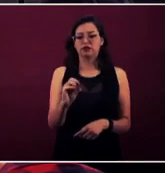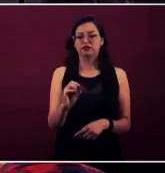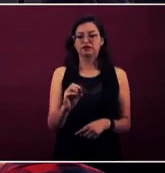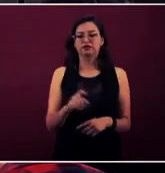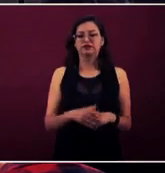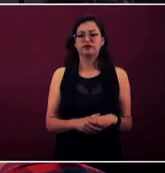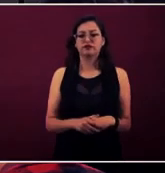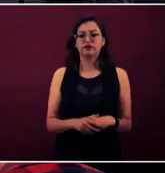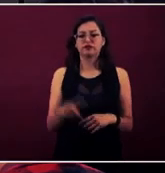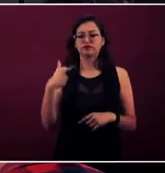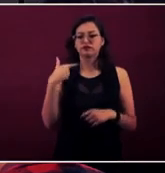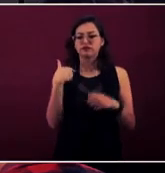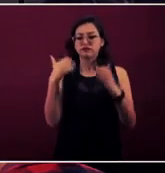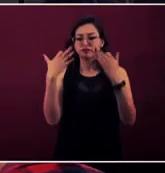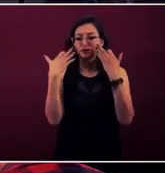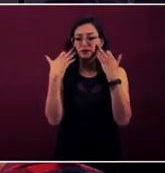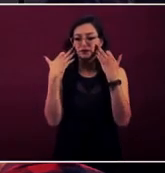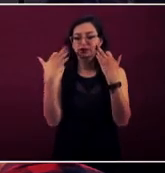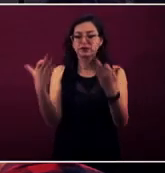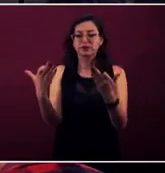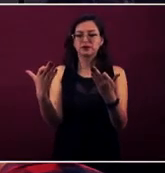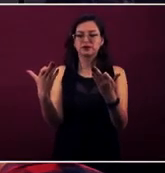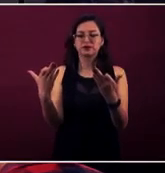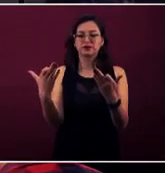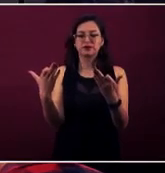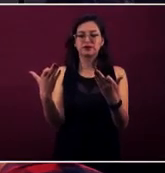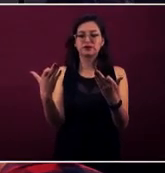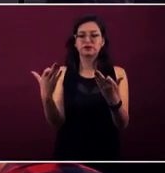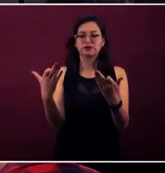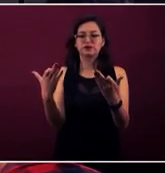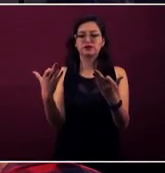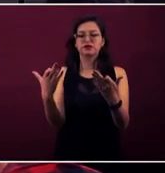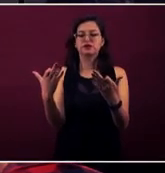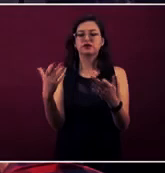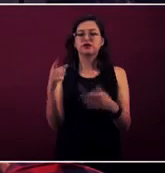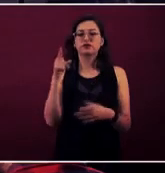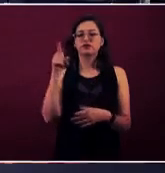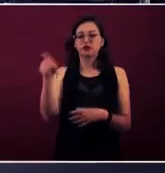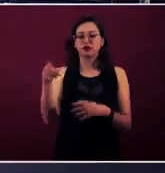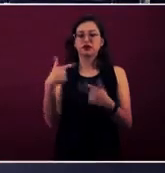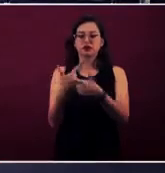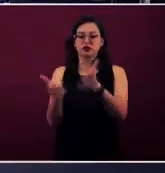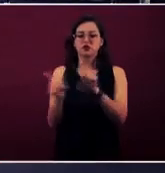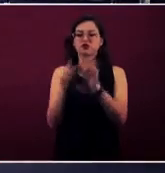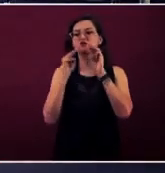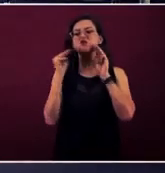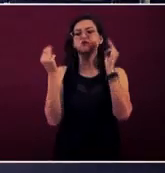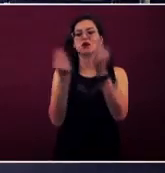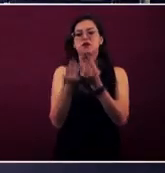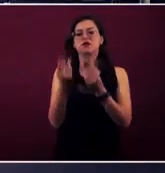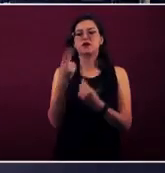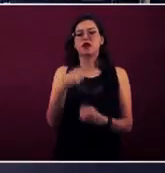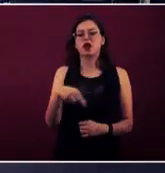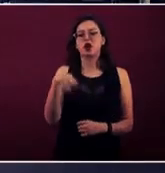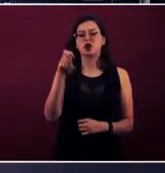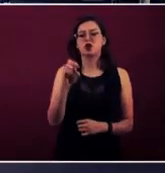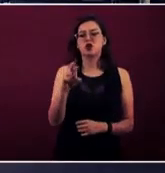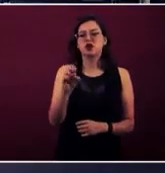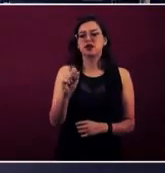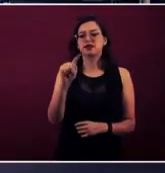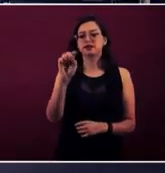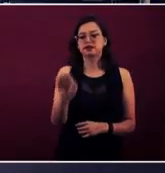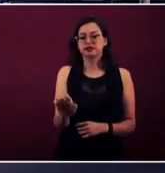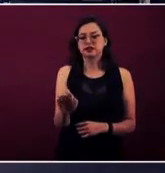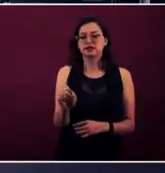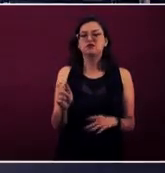Me tocó presenciar también que el cártel del noreste pone